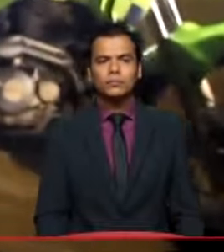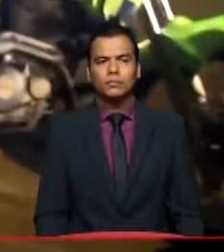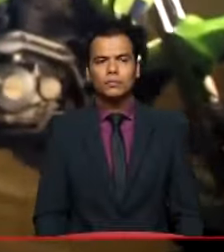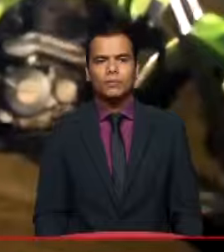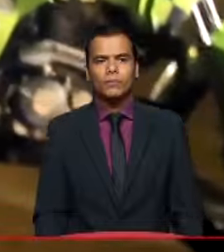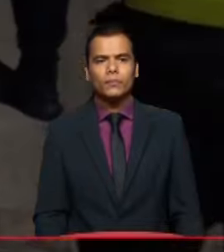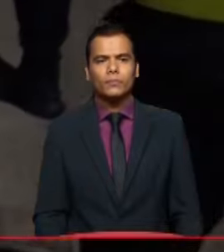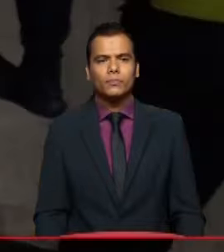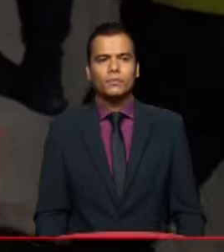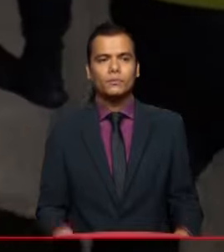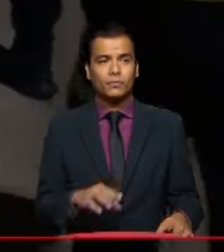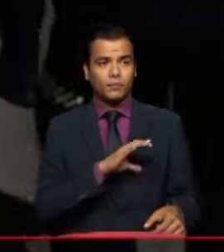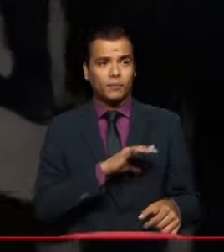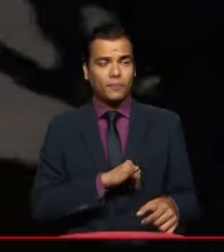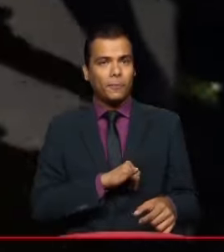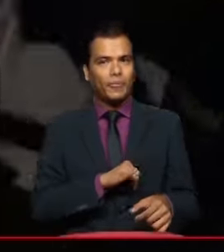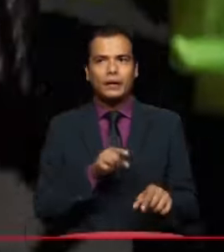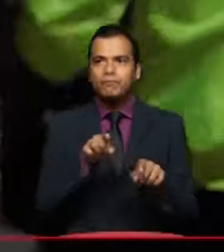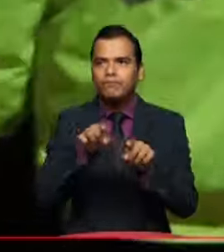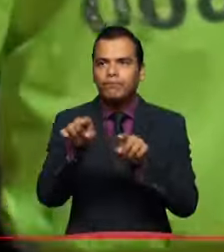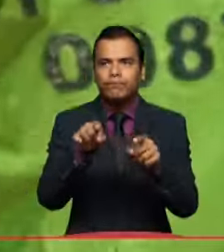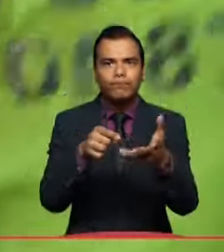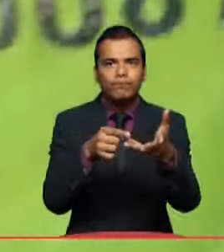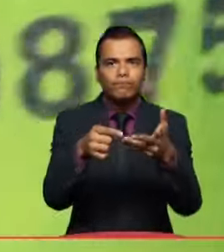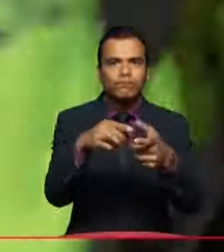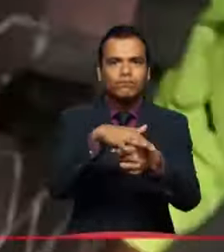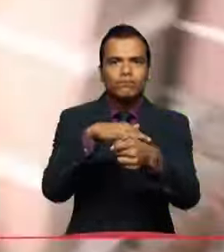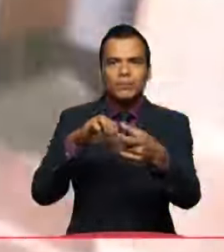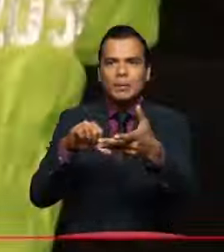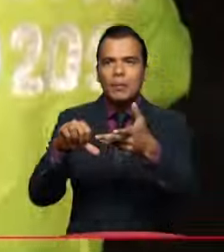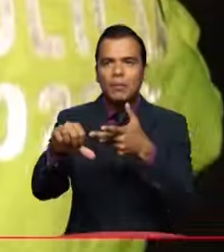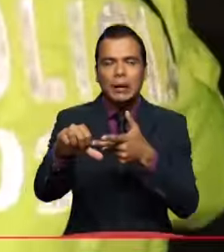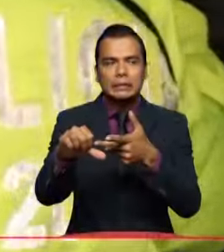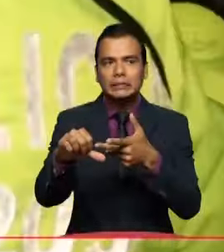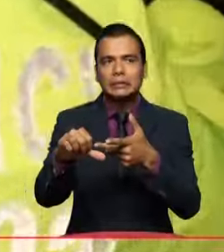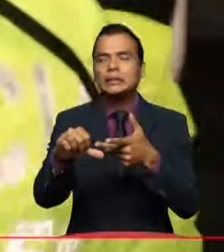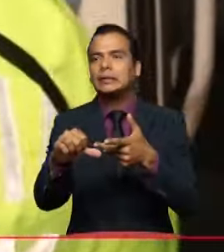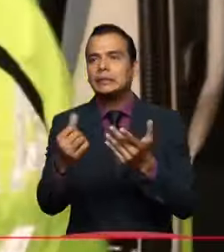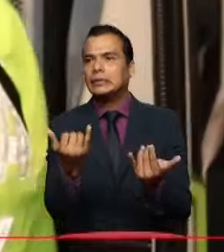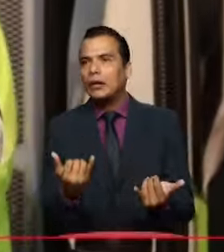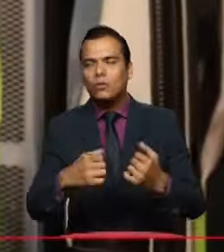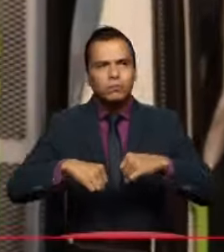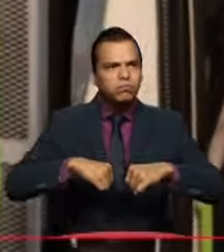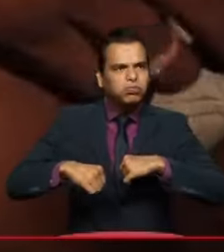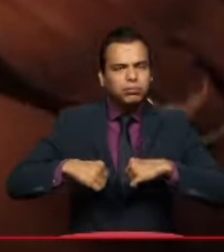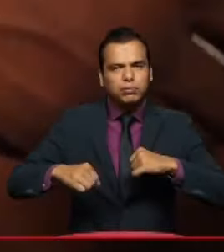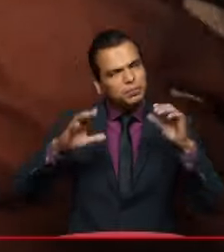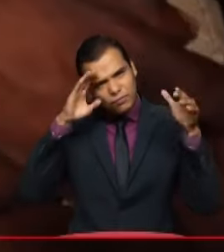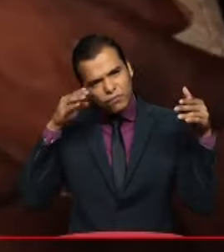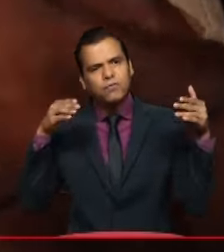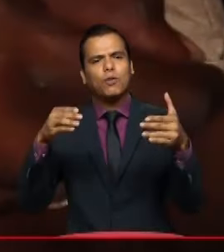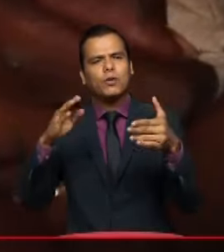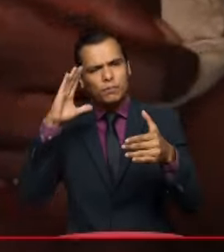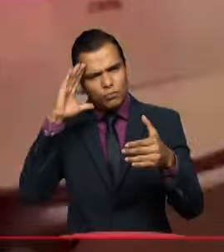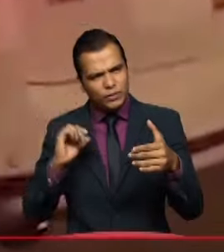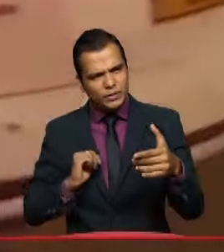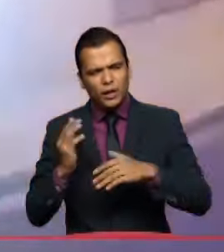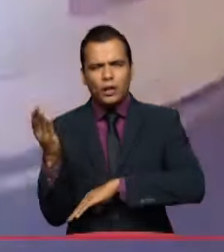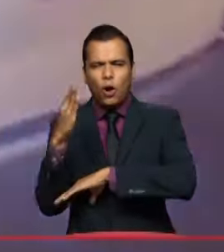En las calles de Cali, la lucha contra el delito ha aumentado. Más policías, apoyo del ejército, de día, de noche,